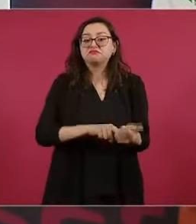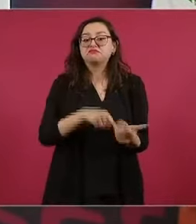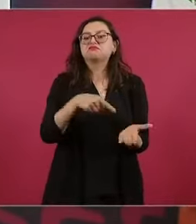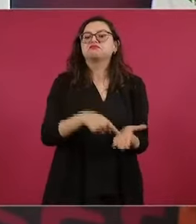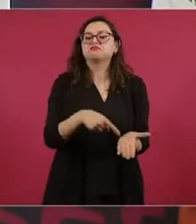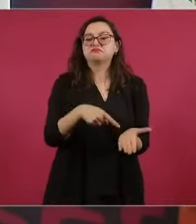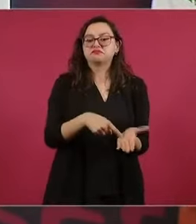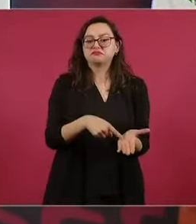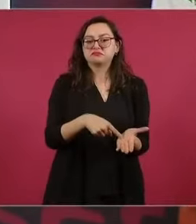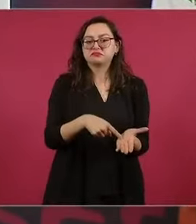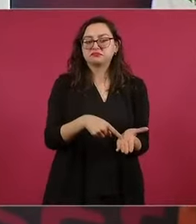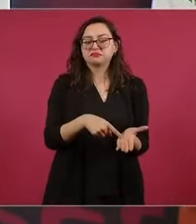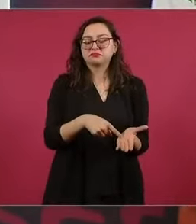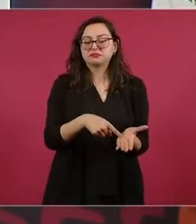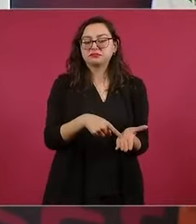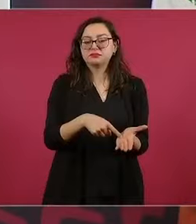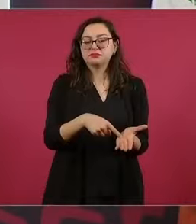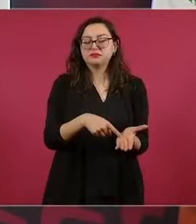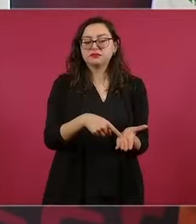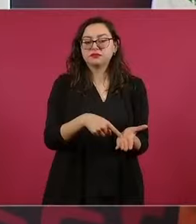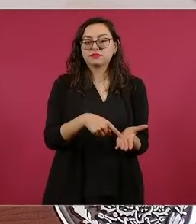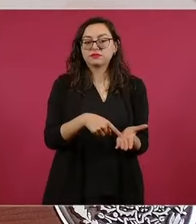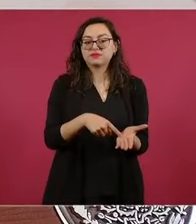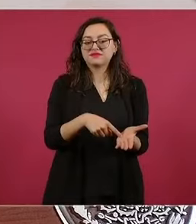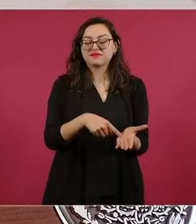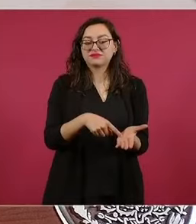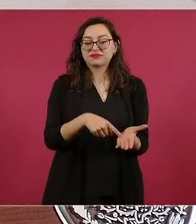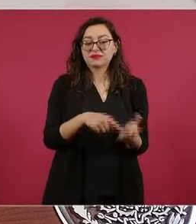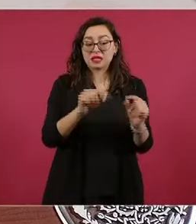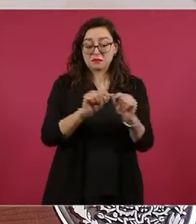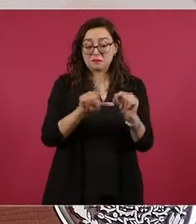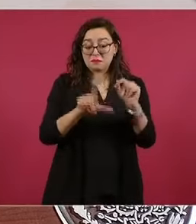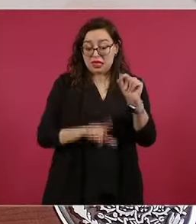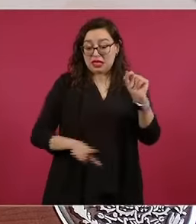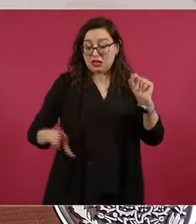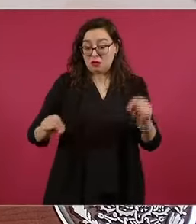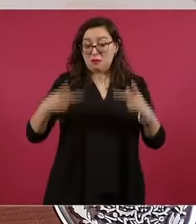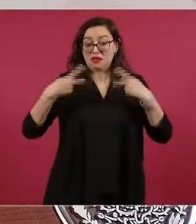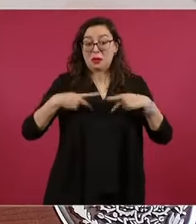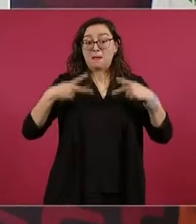que 24 multimillonarios mexicanos